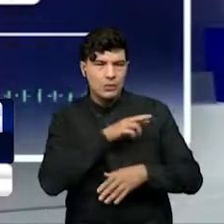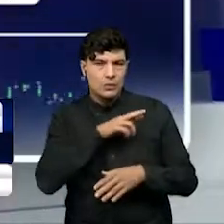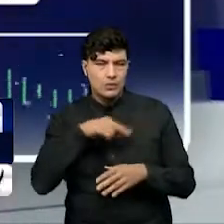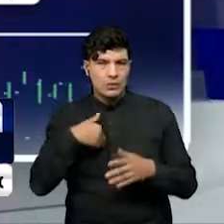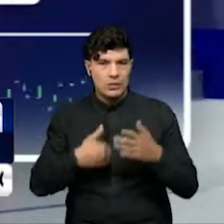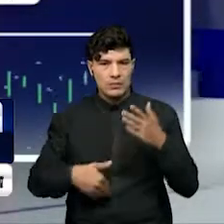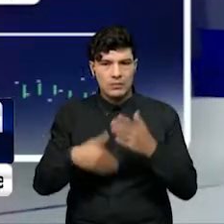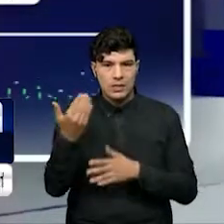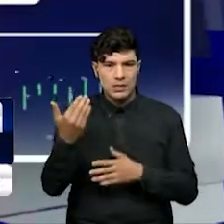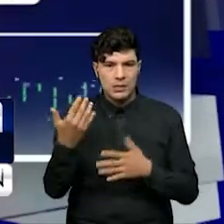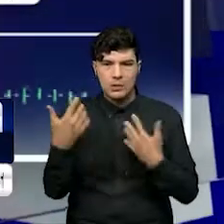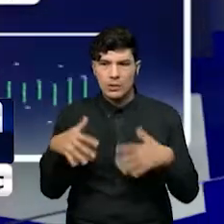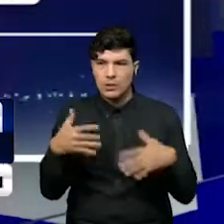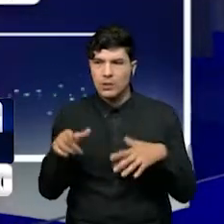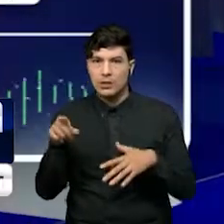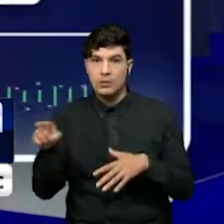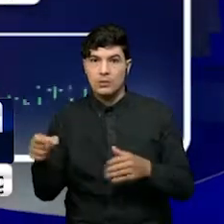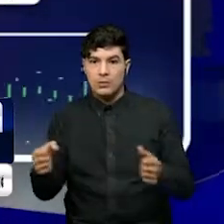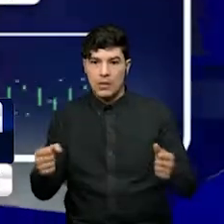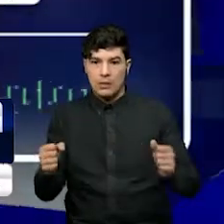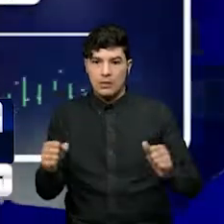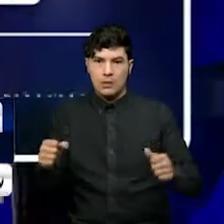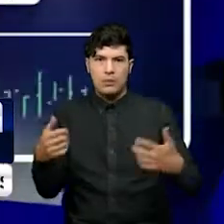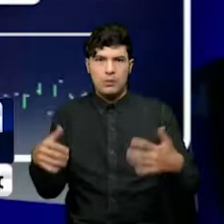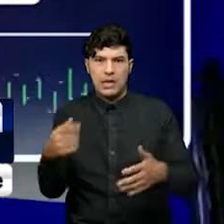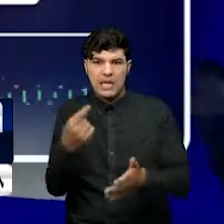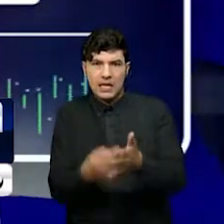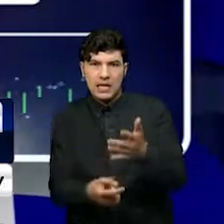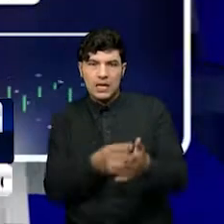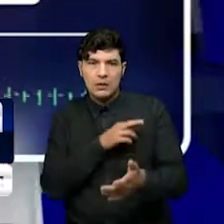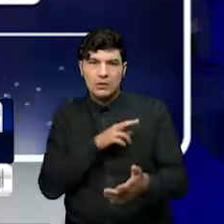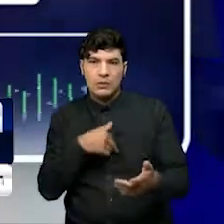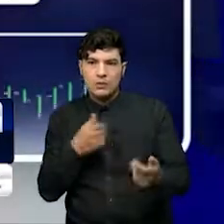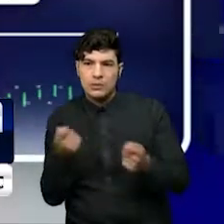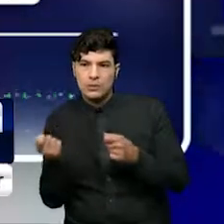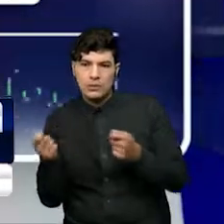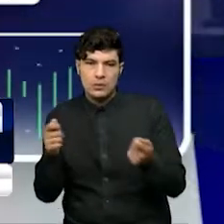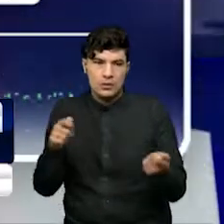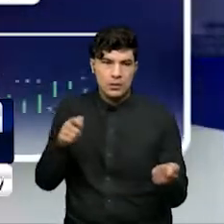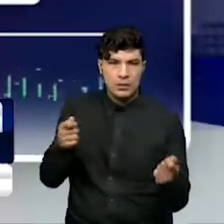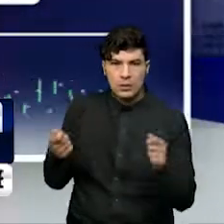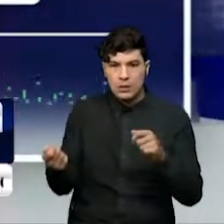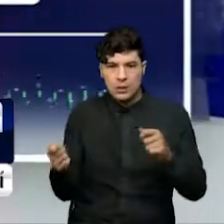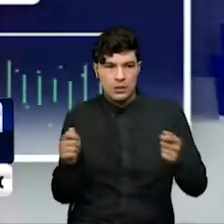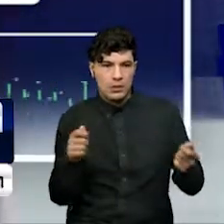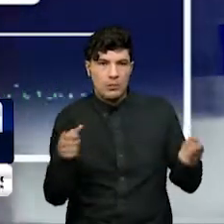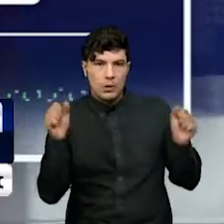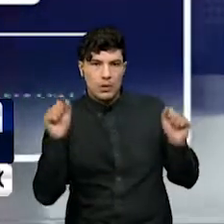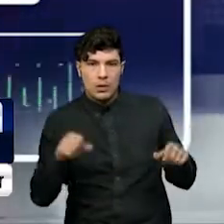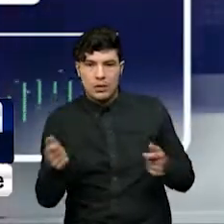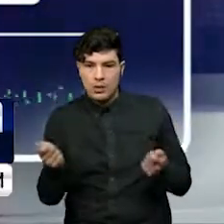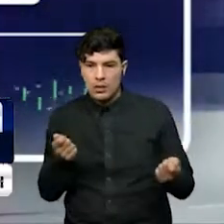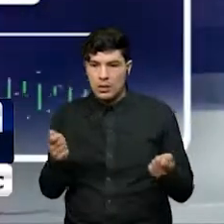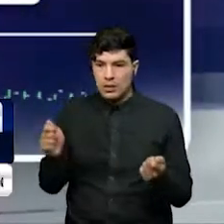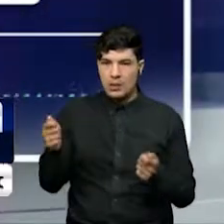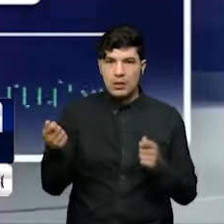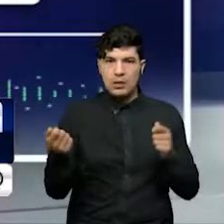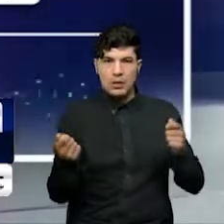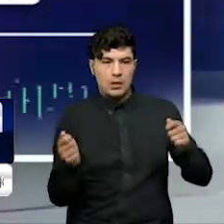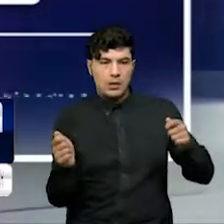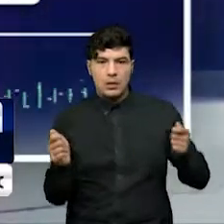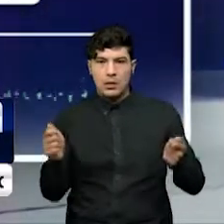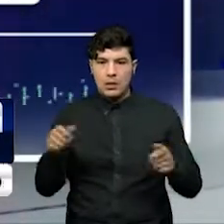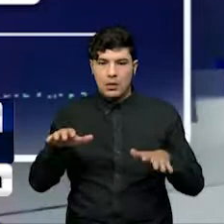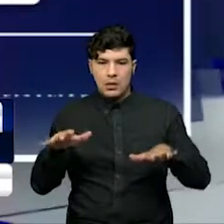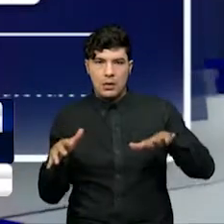comenzáramos a recibir instrucciones del piloto de movernos de un lado a otro para poder compensar el peso.